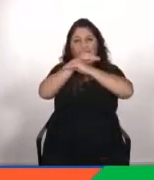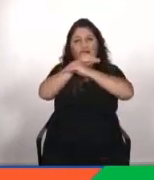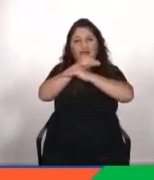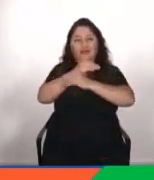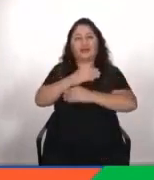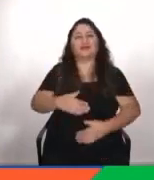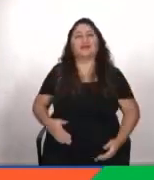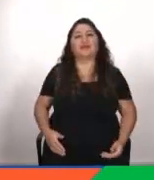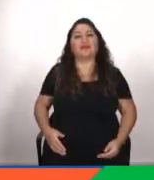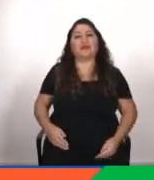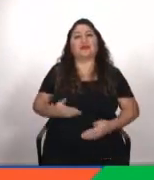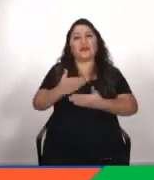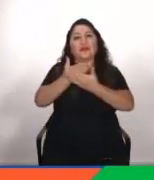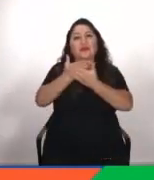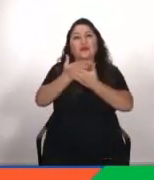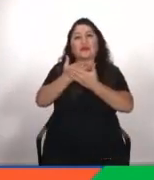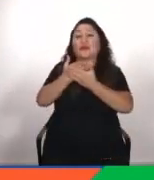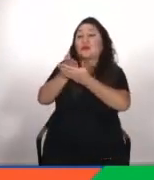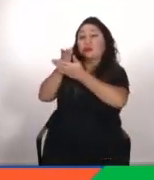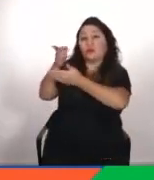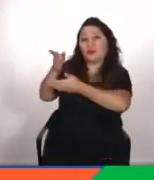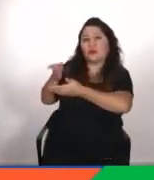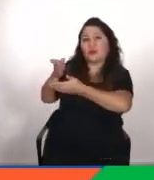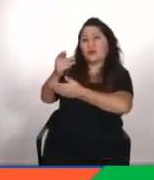Preséntate tú, con tu largo